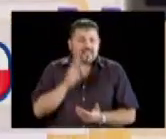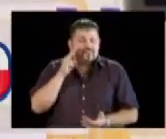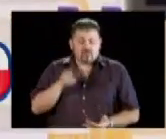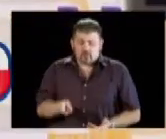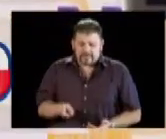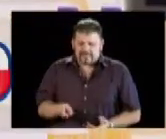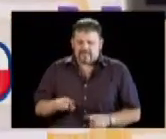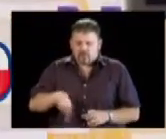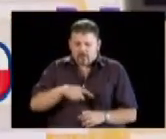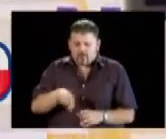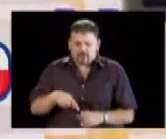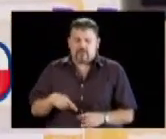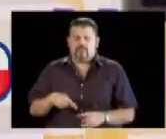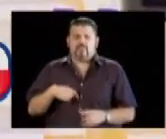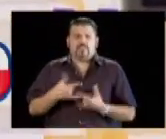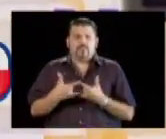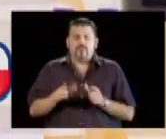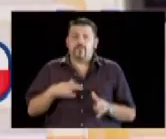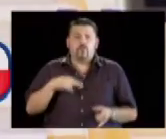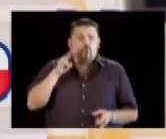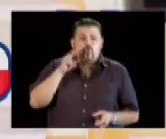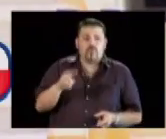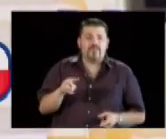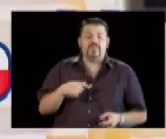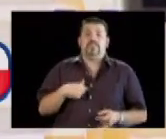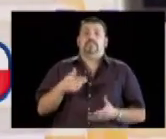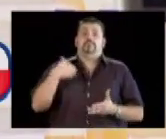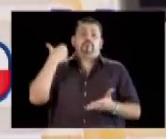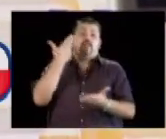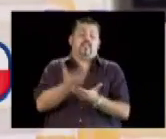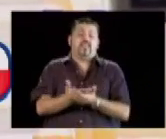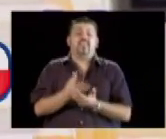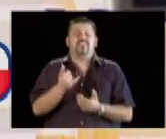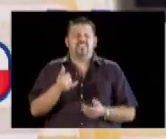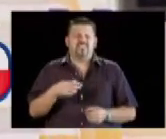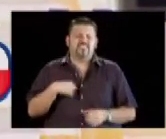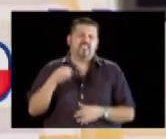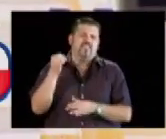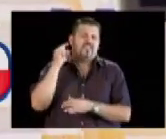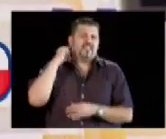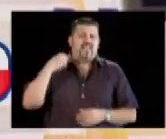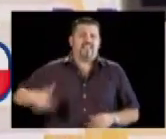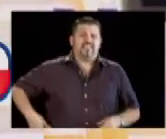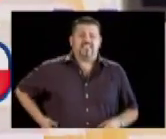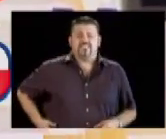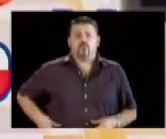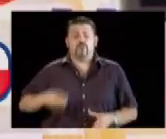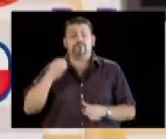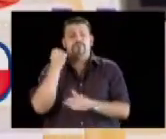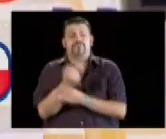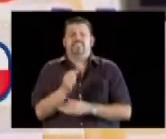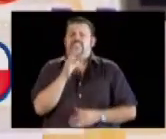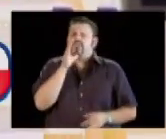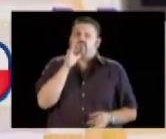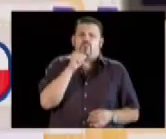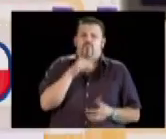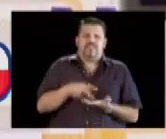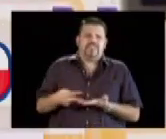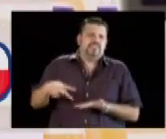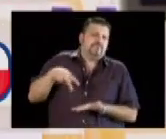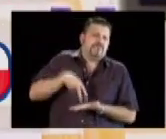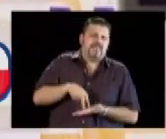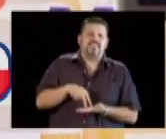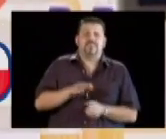que estaba abierto, yo estaba parada enfrente, lo abren, me voy para atrás, me golpeé de una manera la cintura que no podía levantar el pie más de